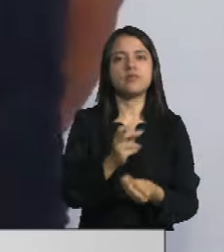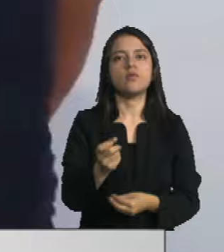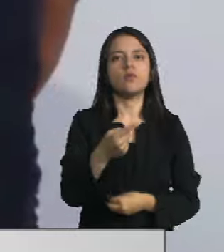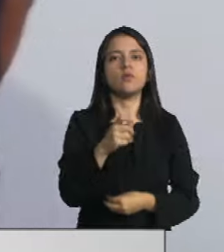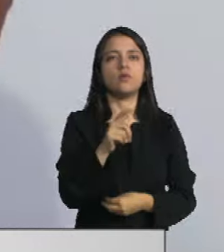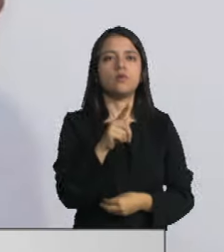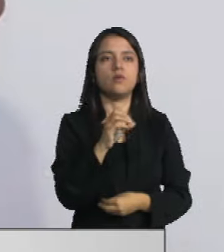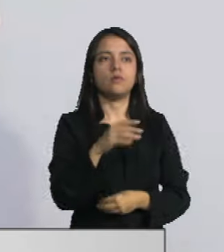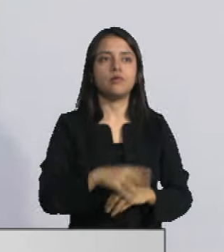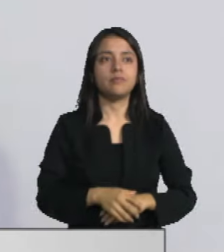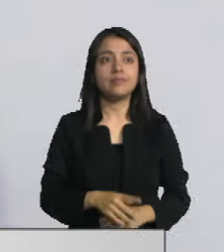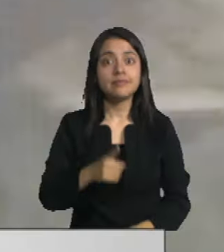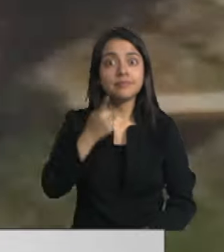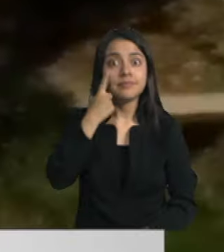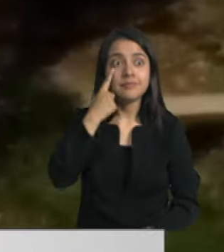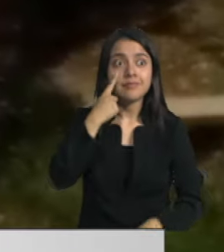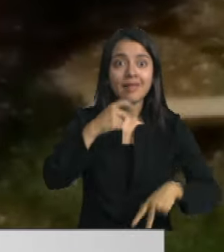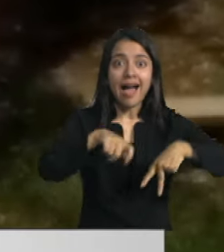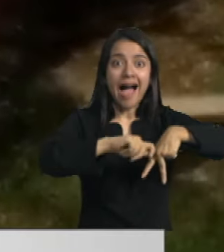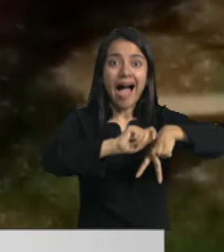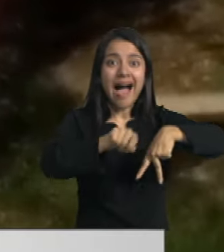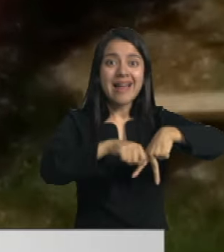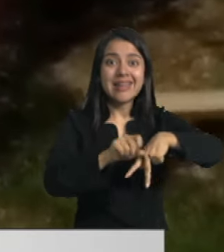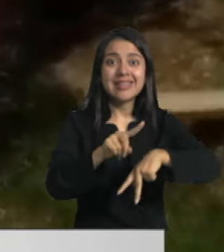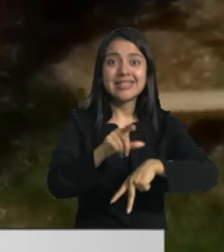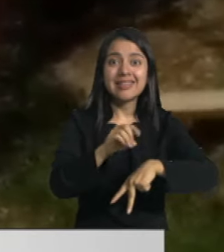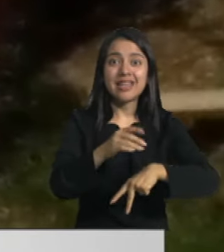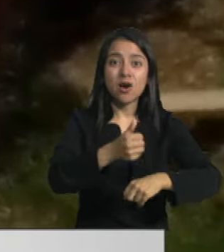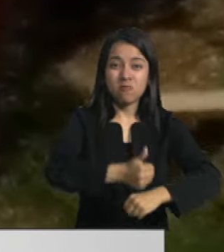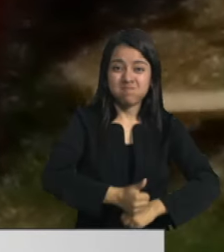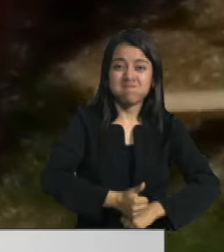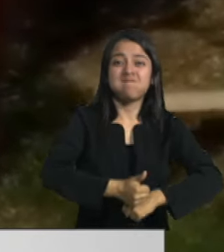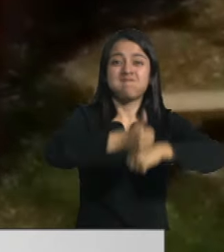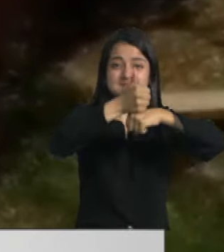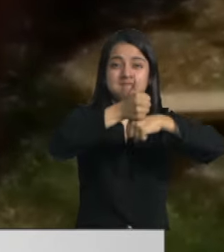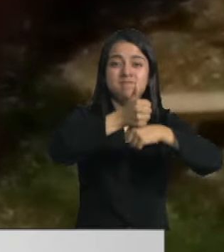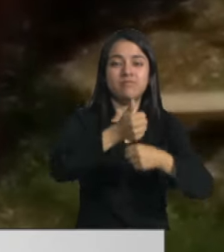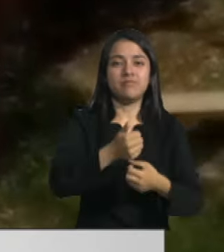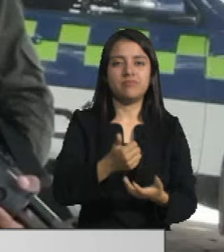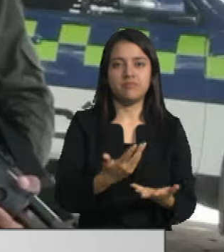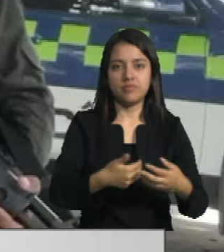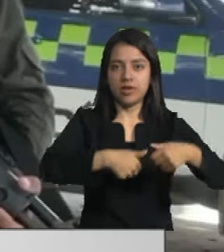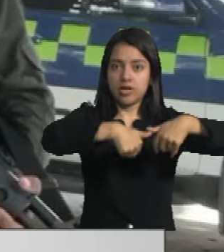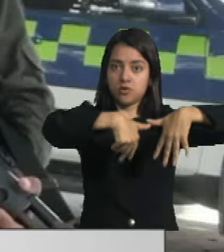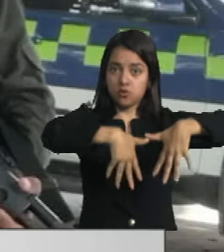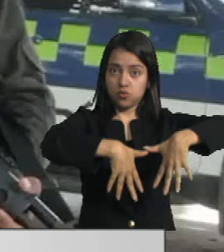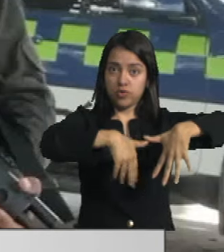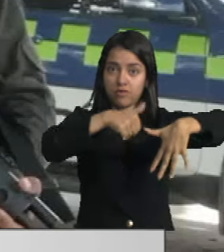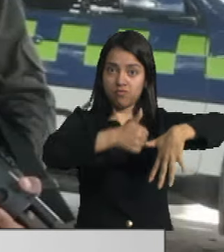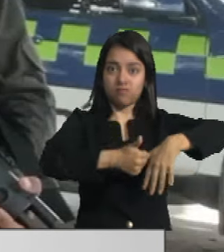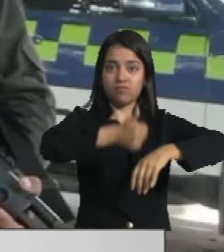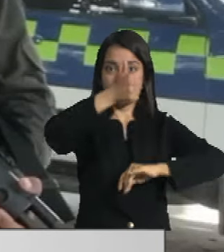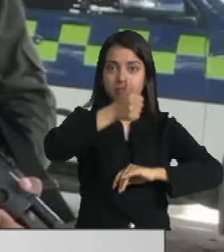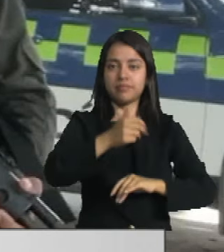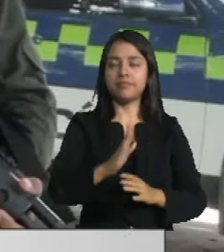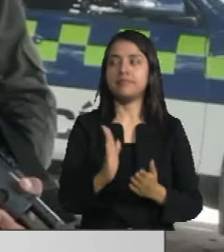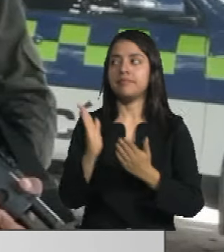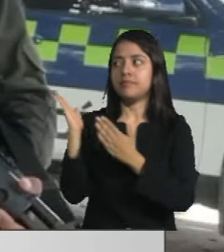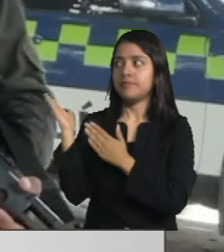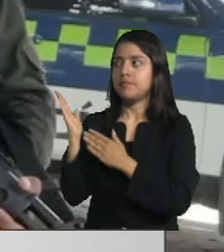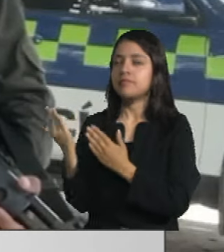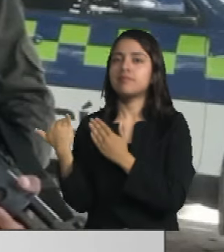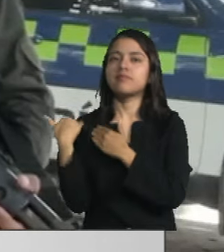se encuentra alias Santiago, cabecilla de la estructura. Era quien lideraba las finanzas criminales en la región de la Depresión